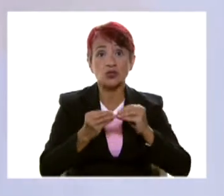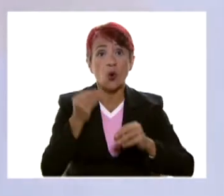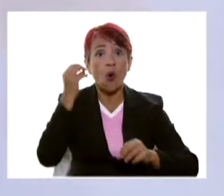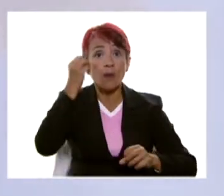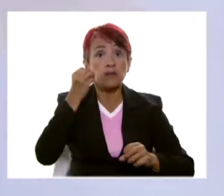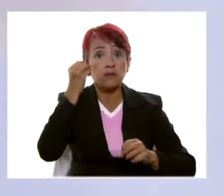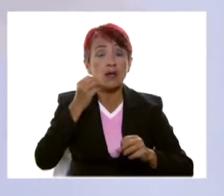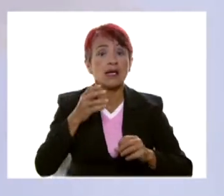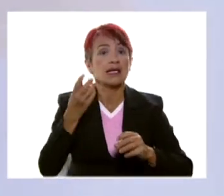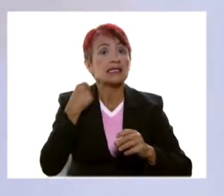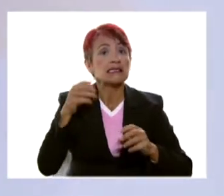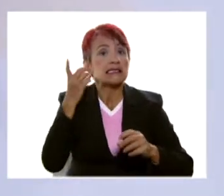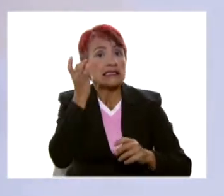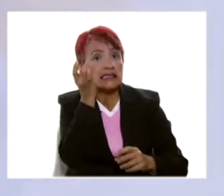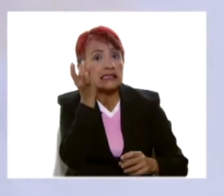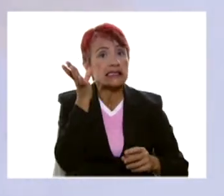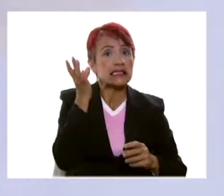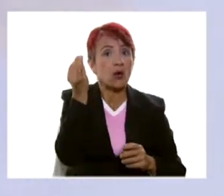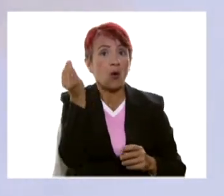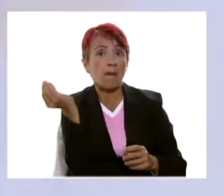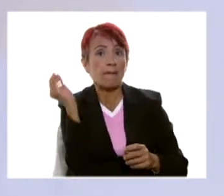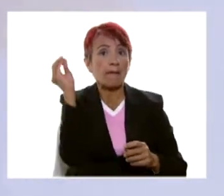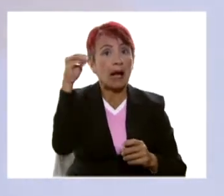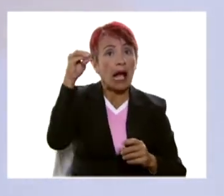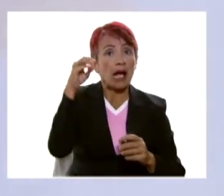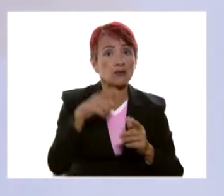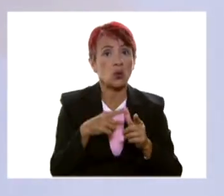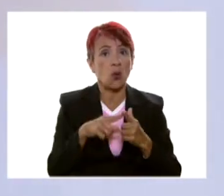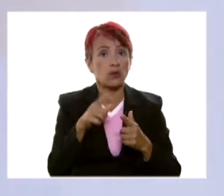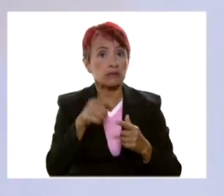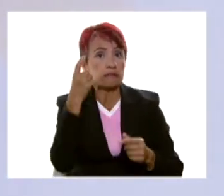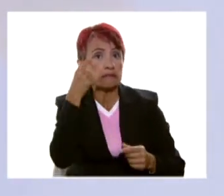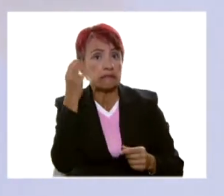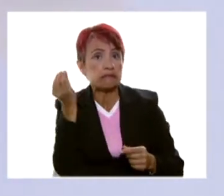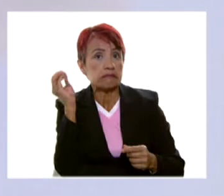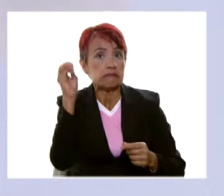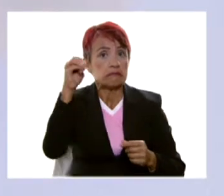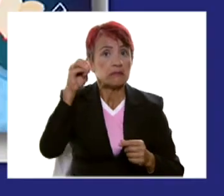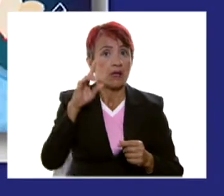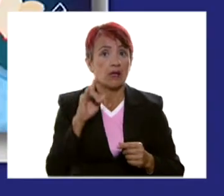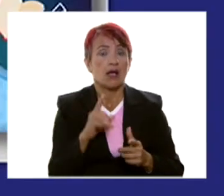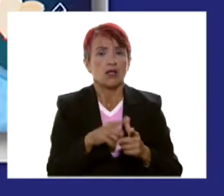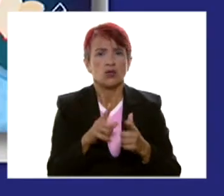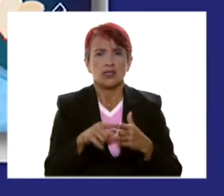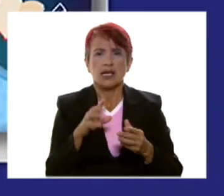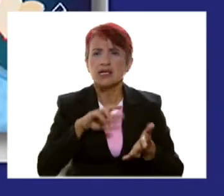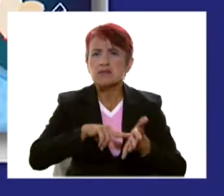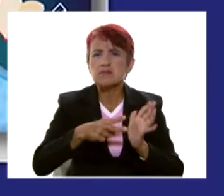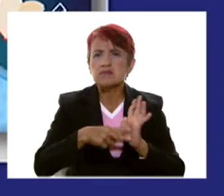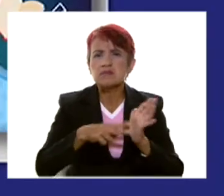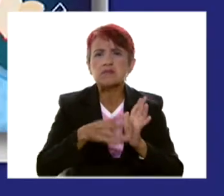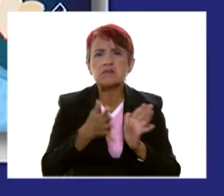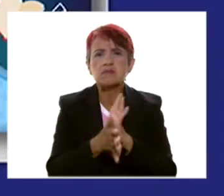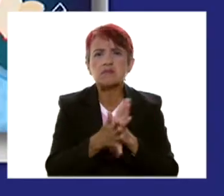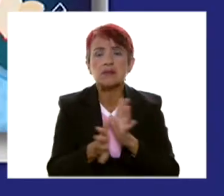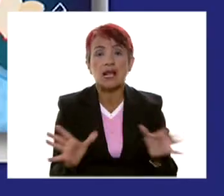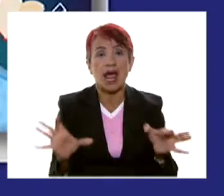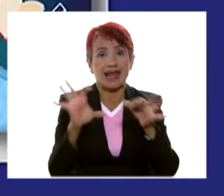y suposición. Algunas veces nosotros hemos hecho suposiciones, ¿cierto? Bien, entonces, ¿qué es una suposición? Es la relación